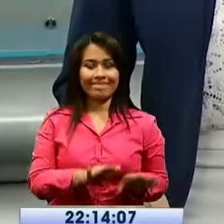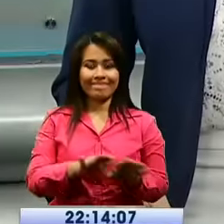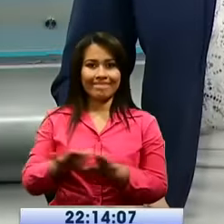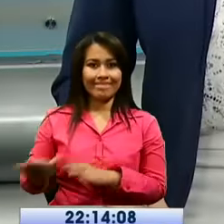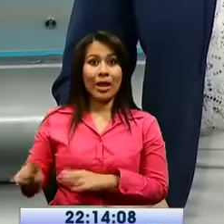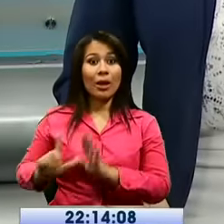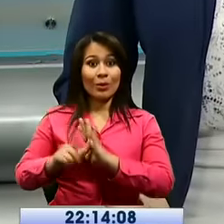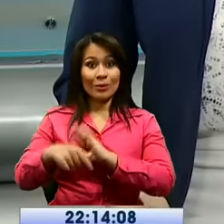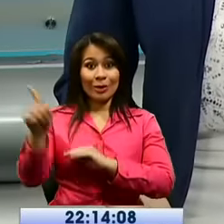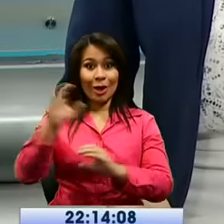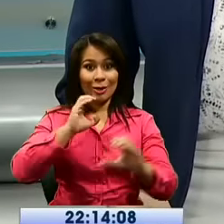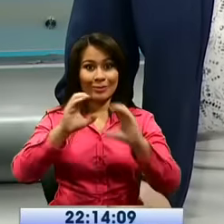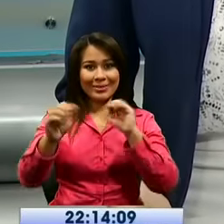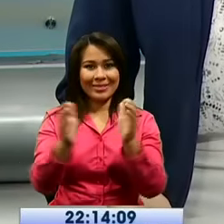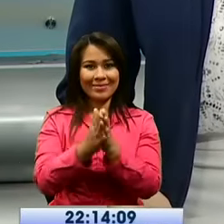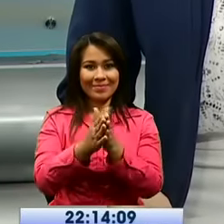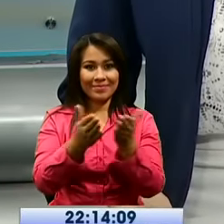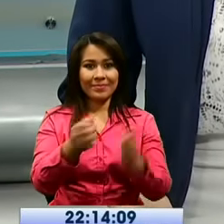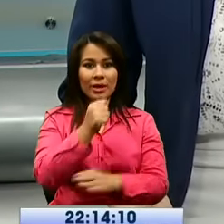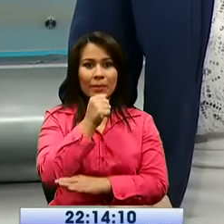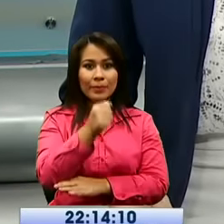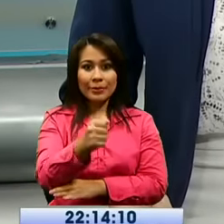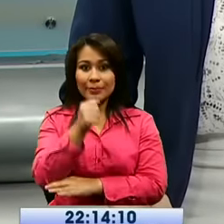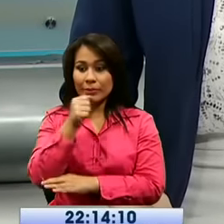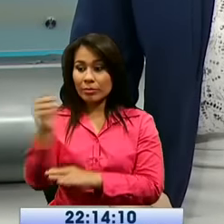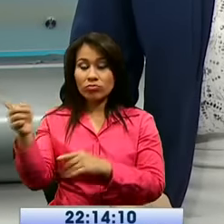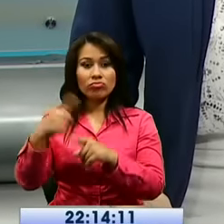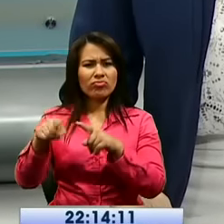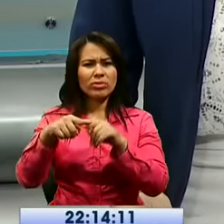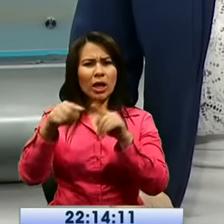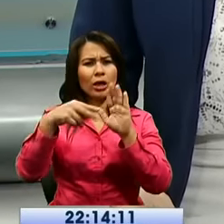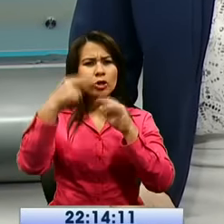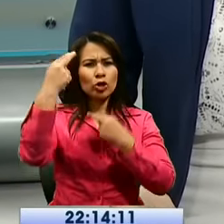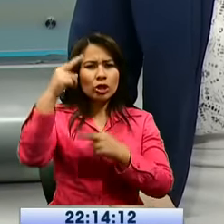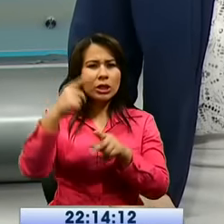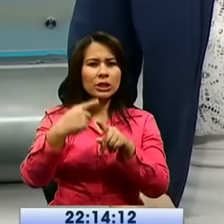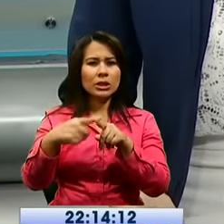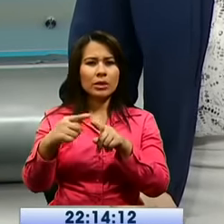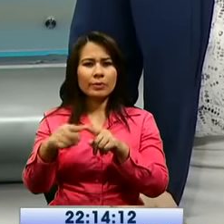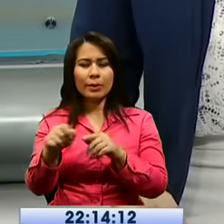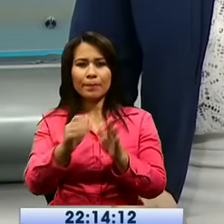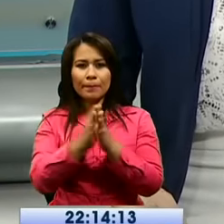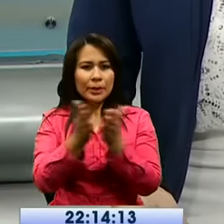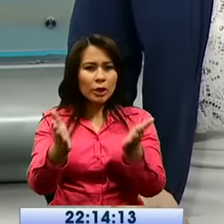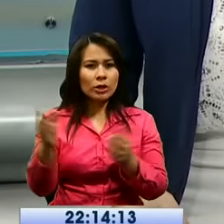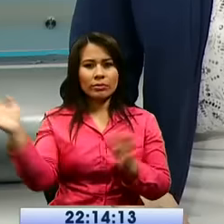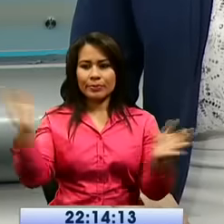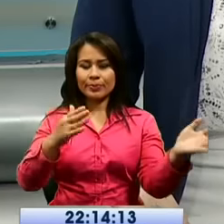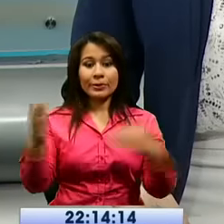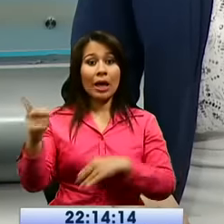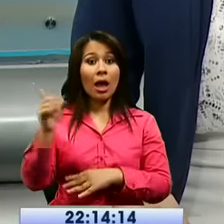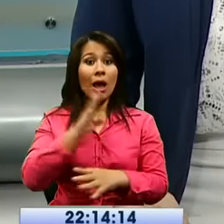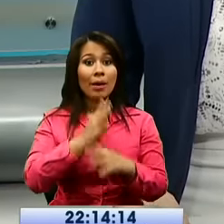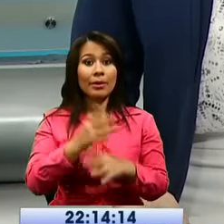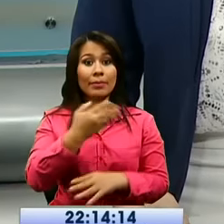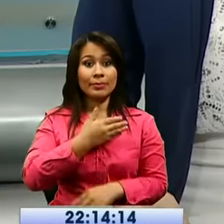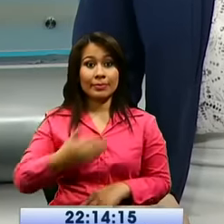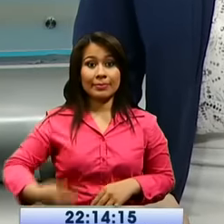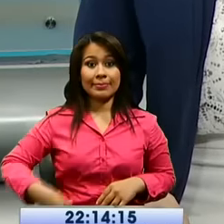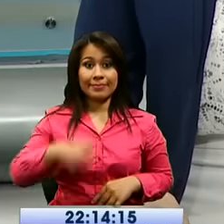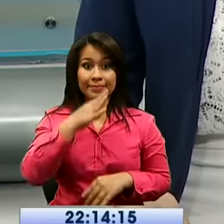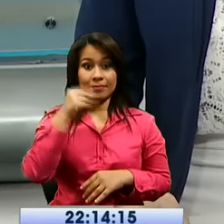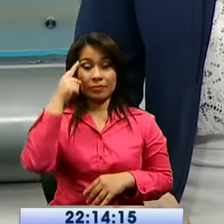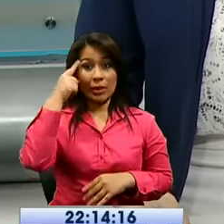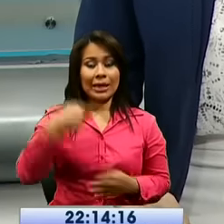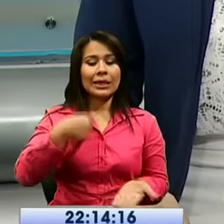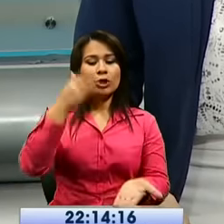Y durante su conversatorio con los representantes de los medios de comunicación, el presidente Rafael Correa informó que el gobierno cerrará su plan